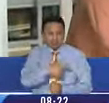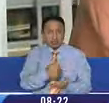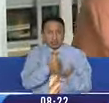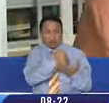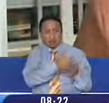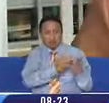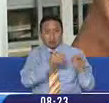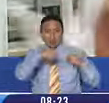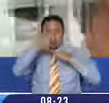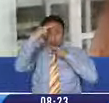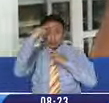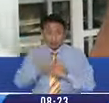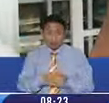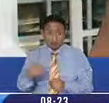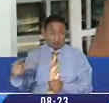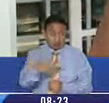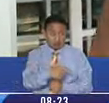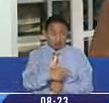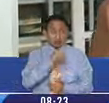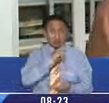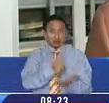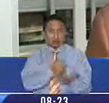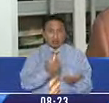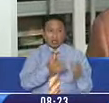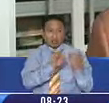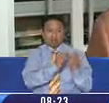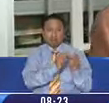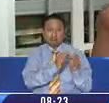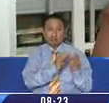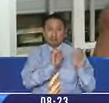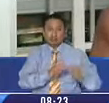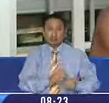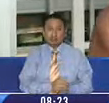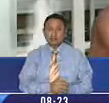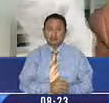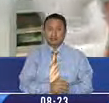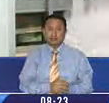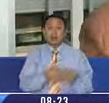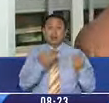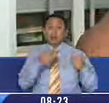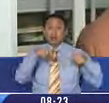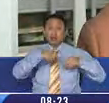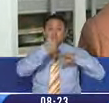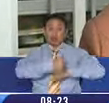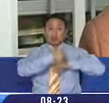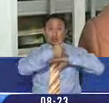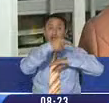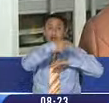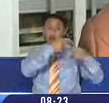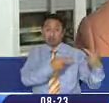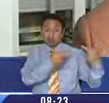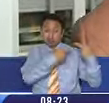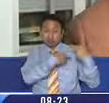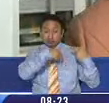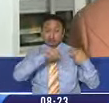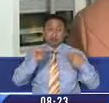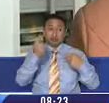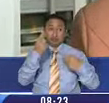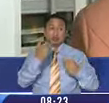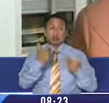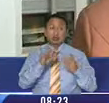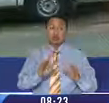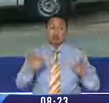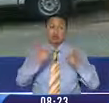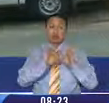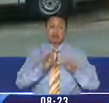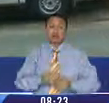por este medio que ha venido para que verdaderamente ellos tomen en consideración. Y también, si son autoridades, ellos tienen que dar prioridad a lo más importante